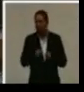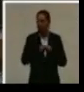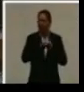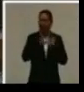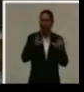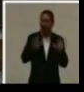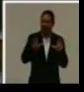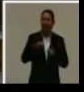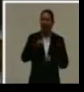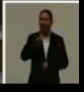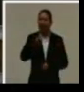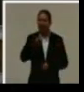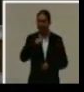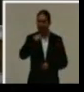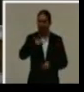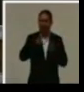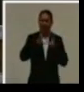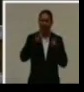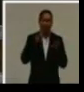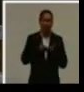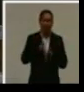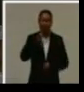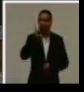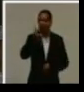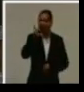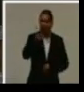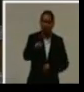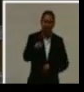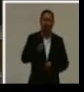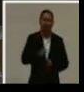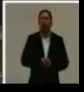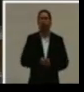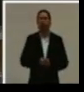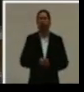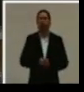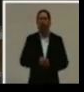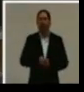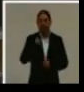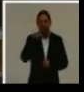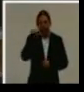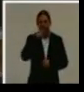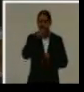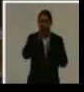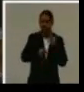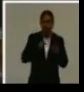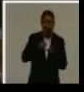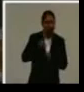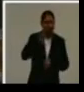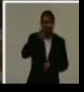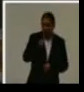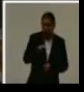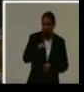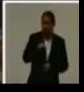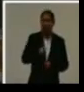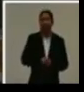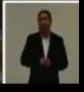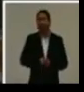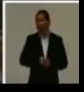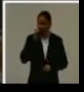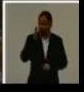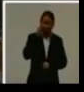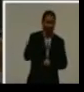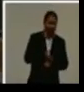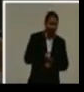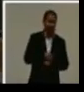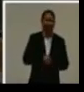lo particular que en este Congreso no vamos a respaldar gente que no cumpla con la honorabilidad, que son parte de los requisitos para ser